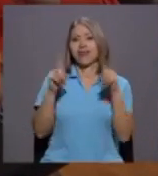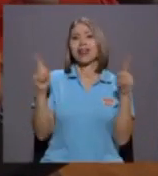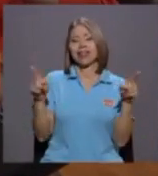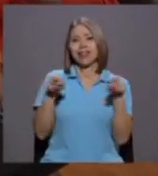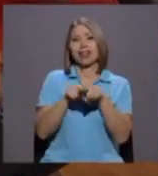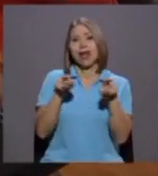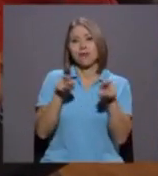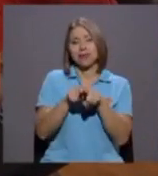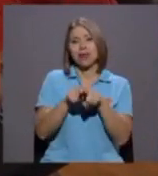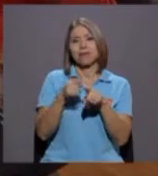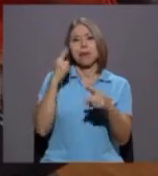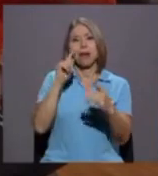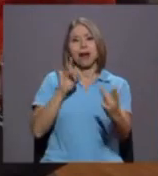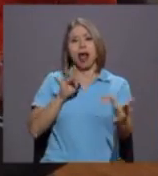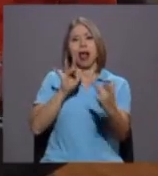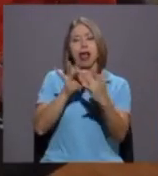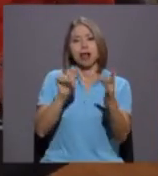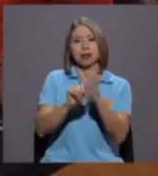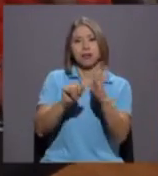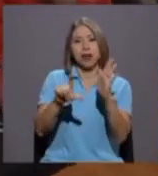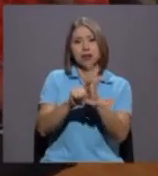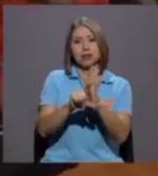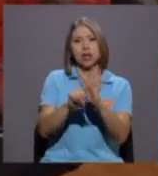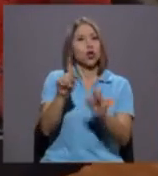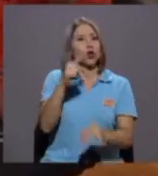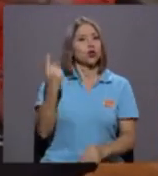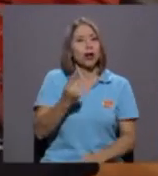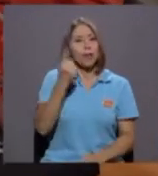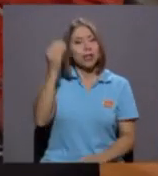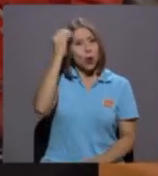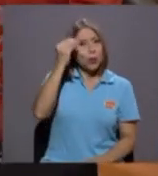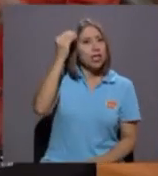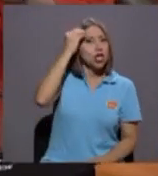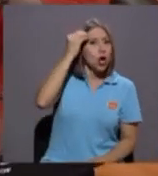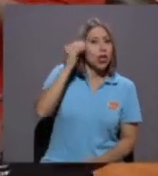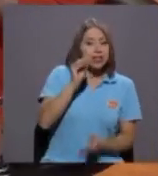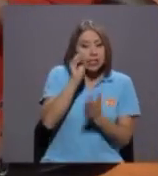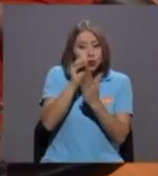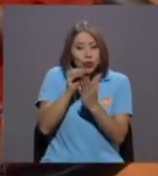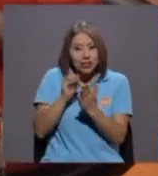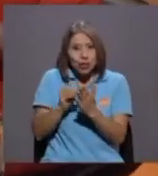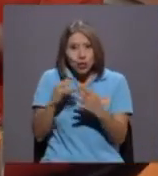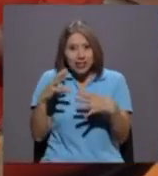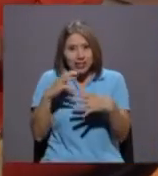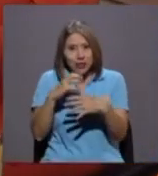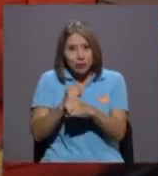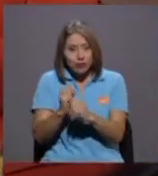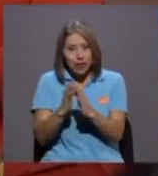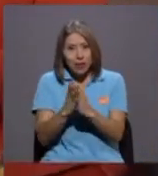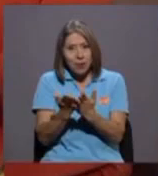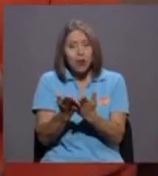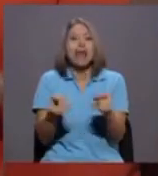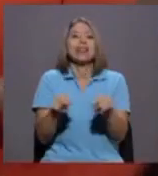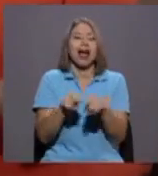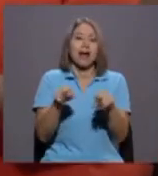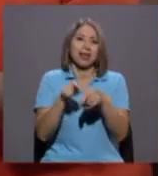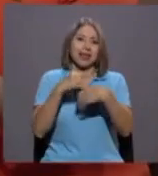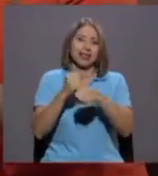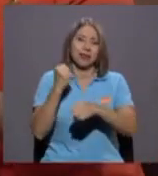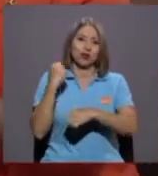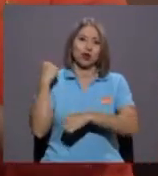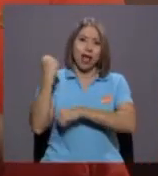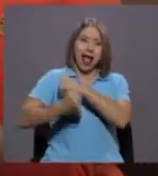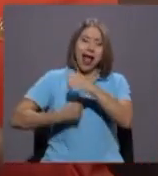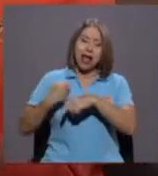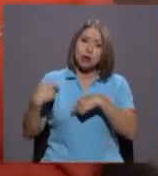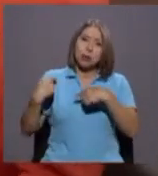Asamblea Legislativa. No es solo opiniones y sugestiones en la memoria, sino que ahora las hacemos también durante el año, ¿verdad? Para